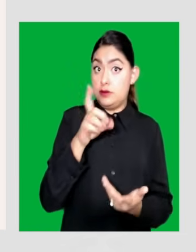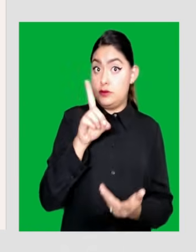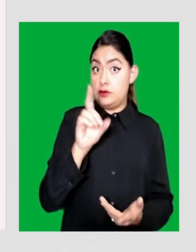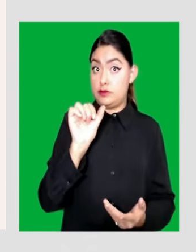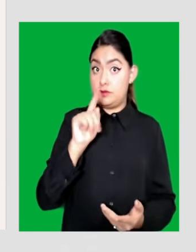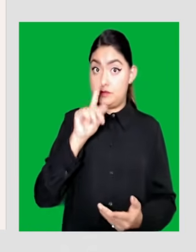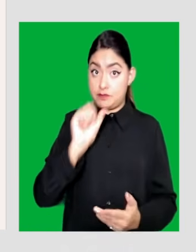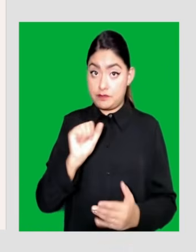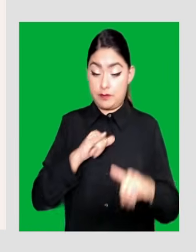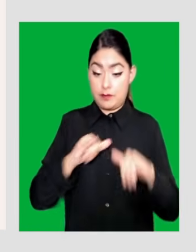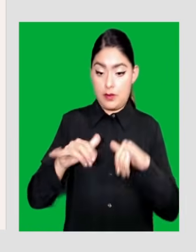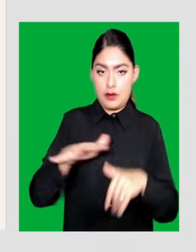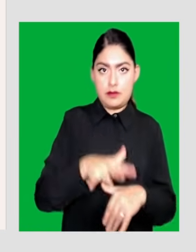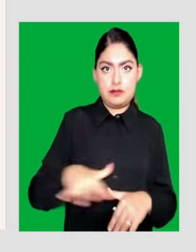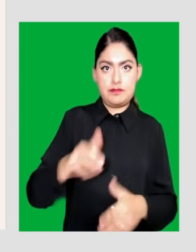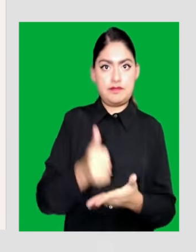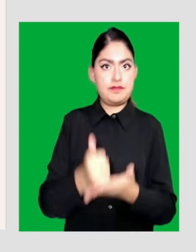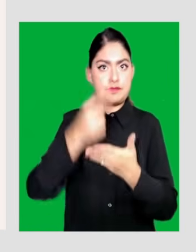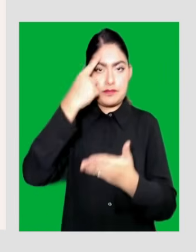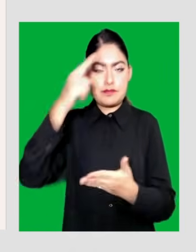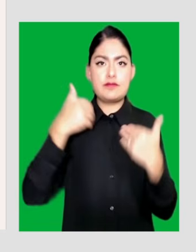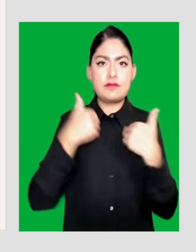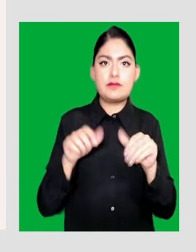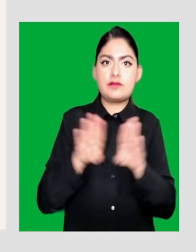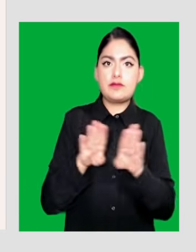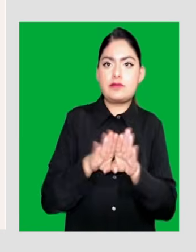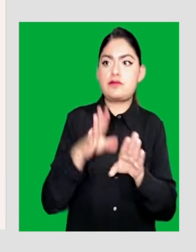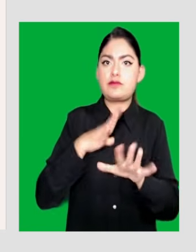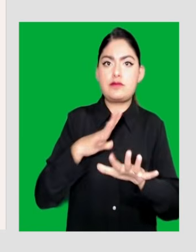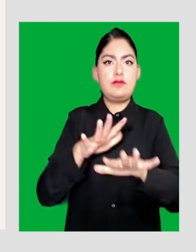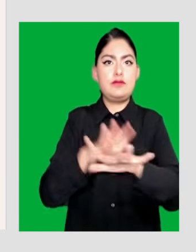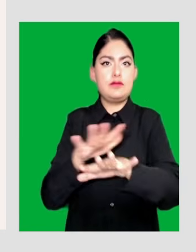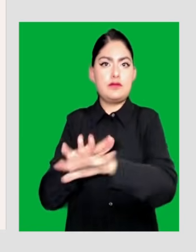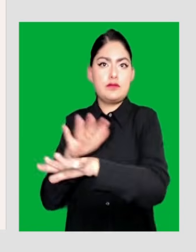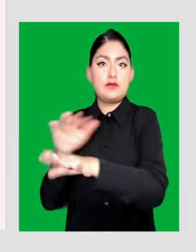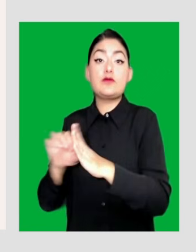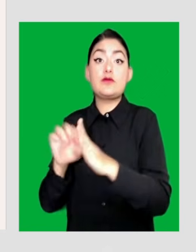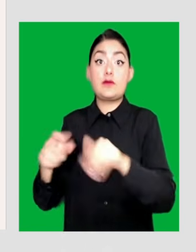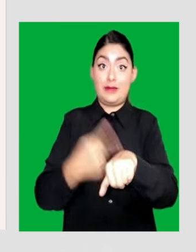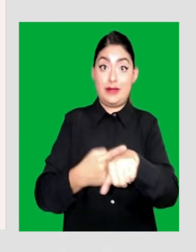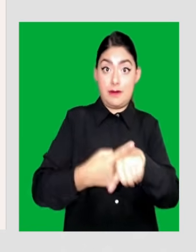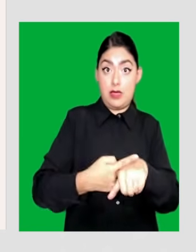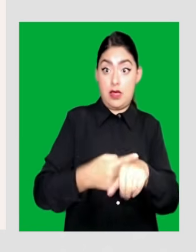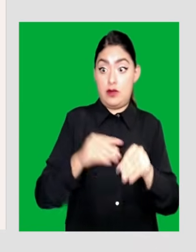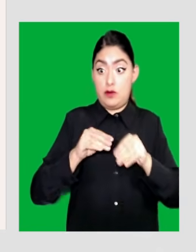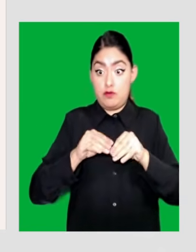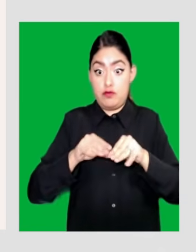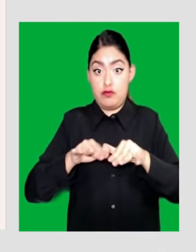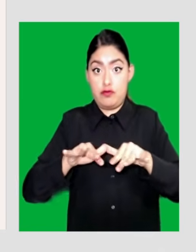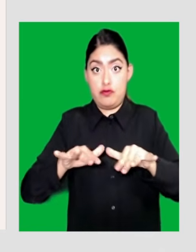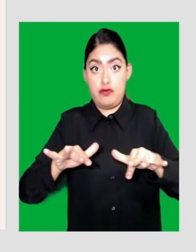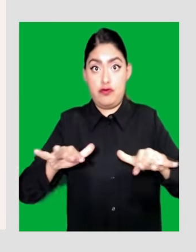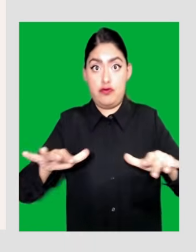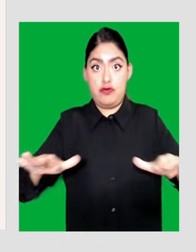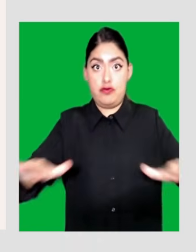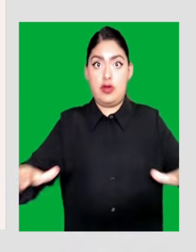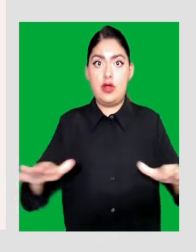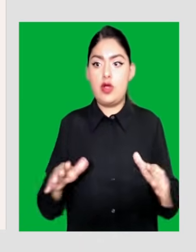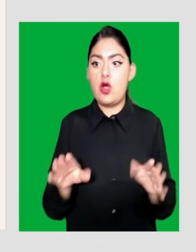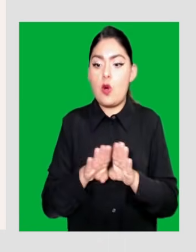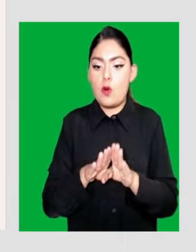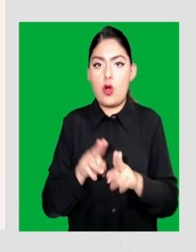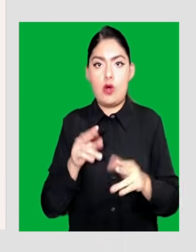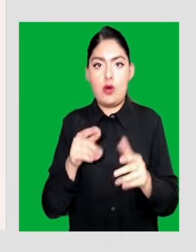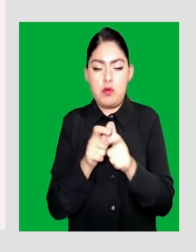información temporal. Esto se refiere a cuando ocurrió o existió algo. Nos dice, por ejemplo, en qué momento del día o